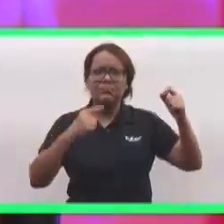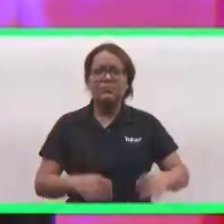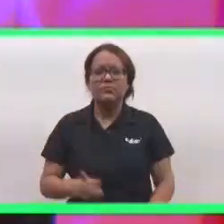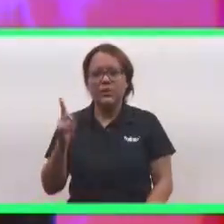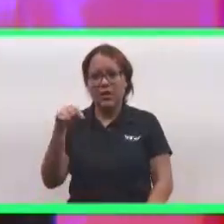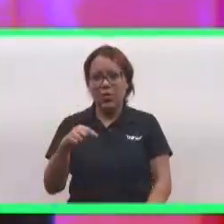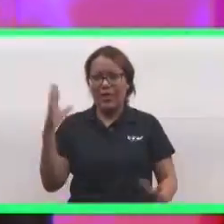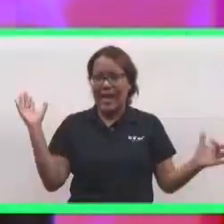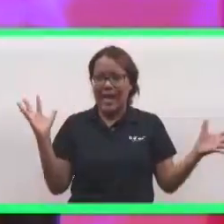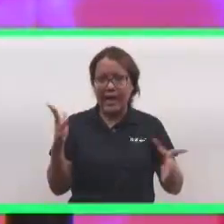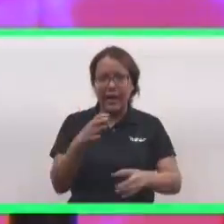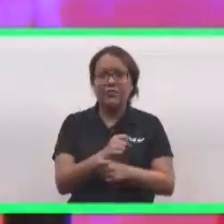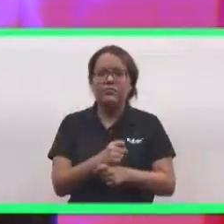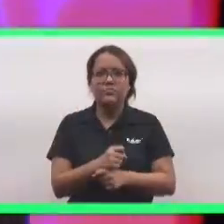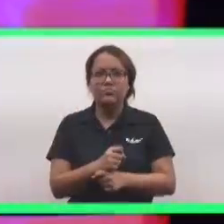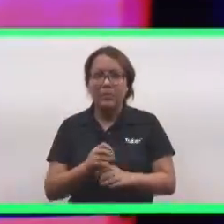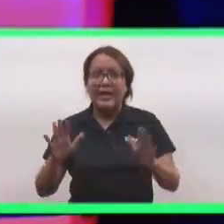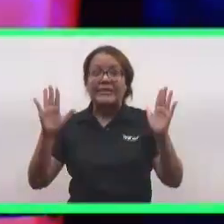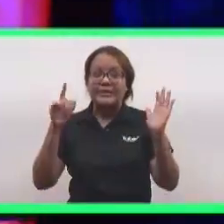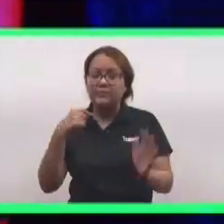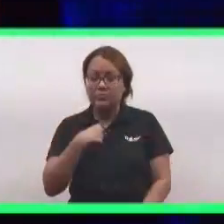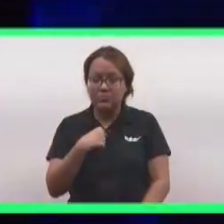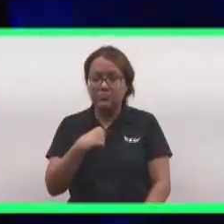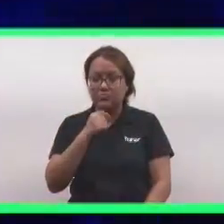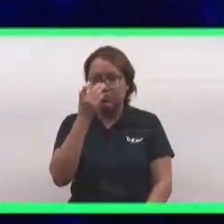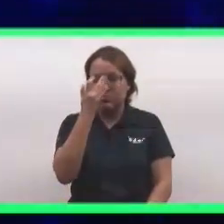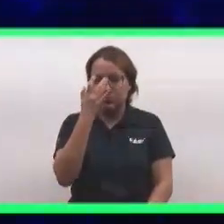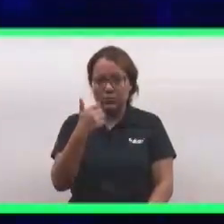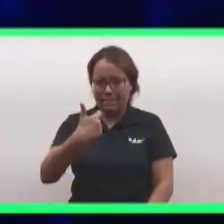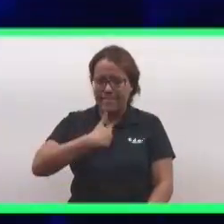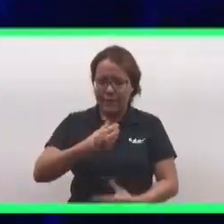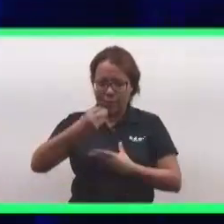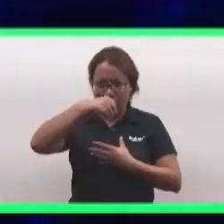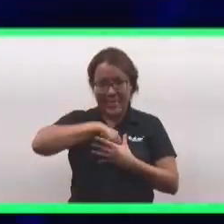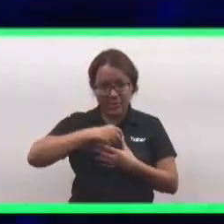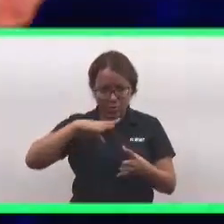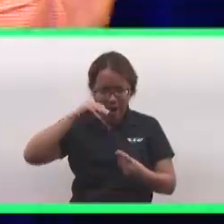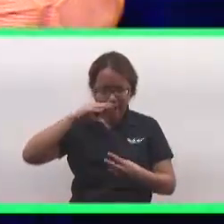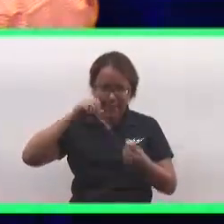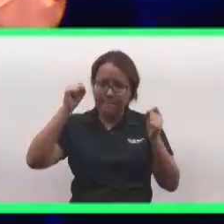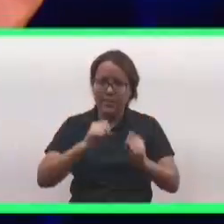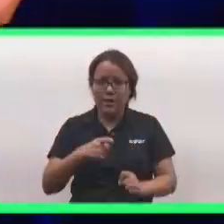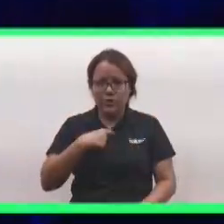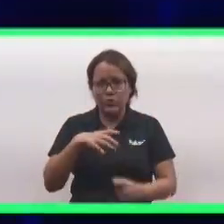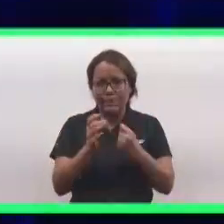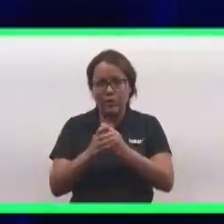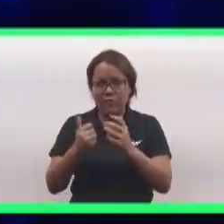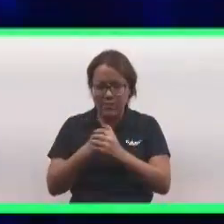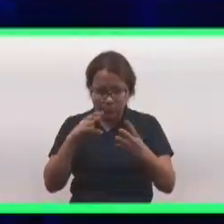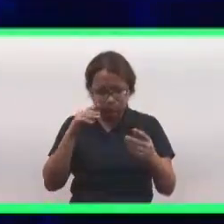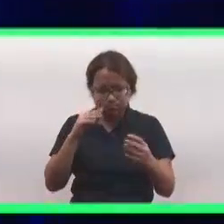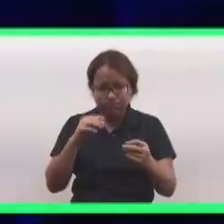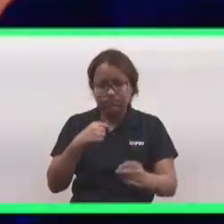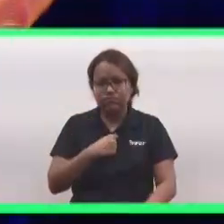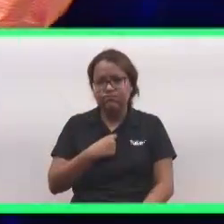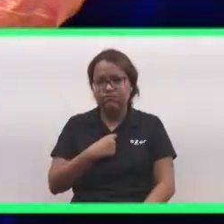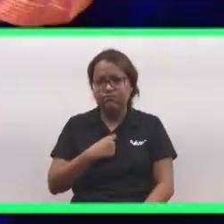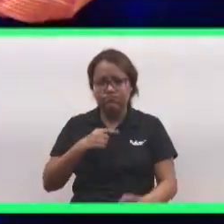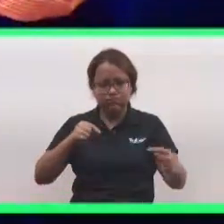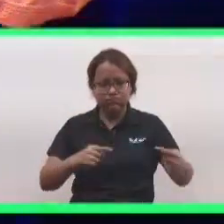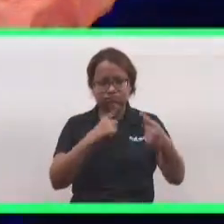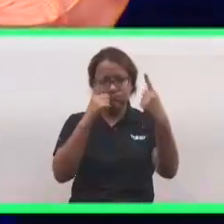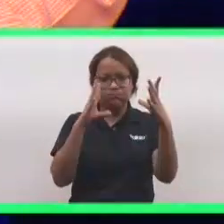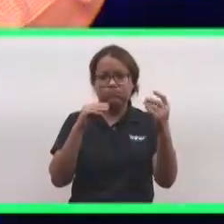hemos hablado. Si puedo hablar con mi interior, si puedo hablar con mi problema, si puedo hablar con mi